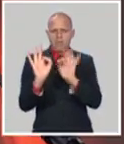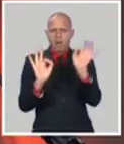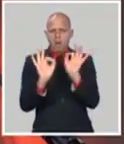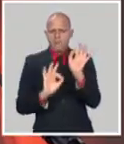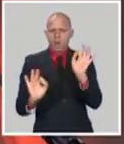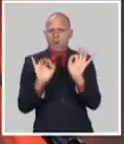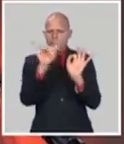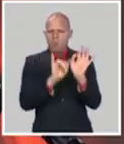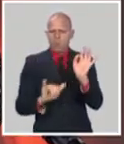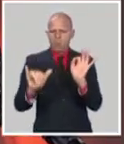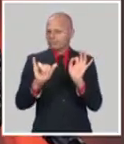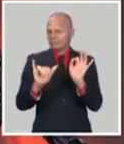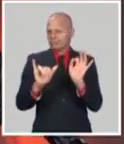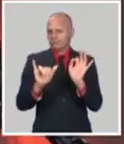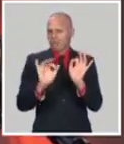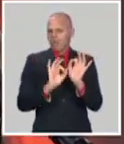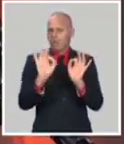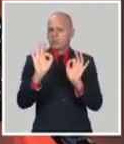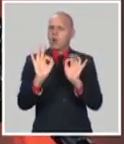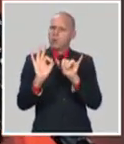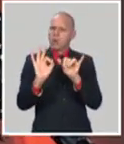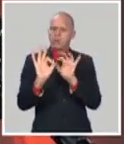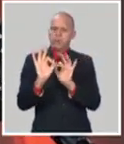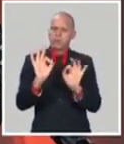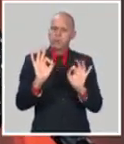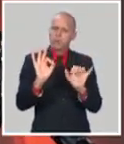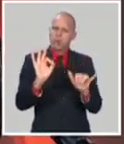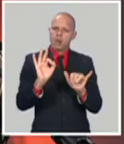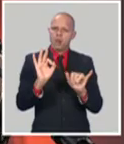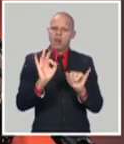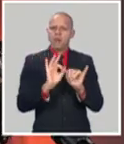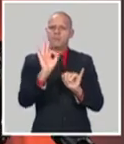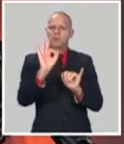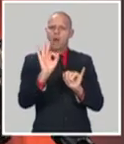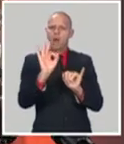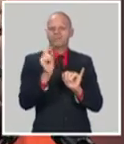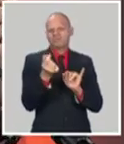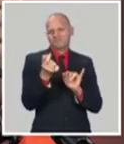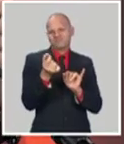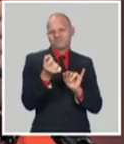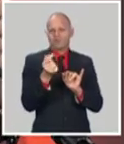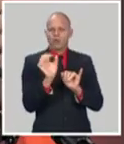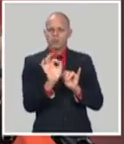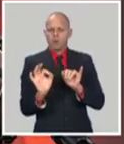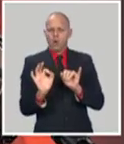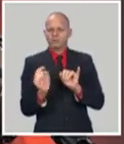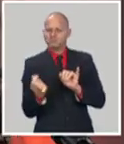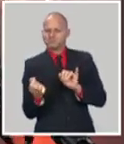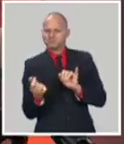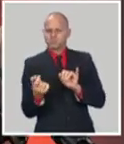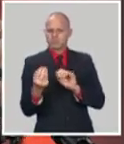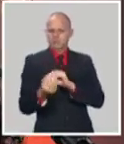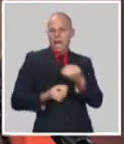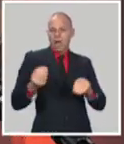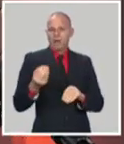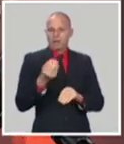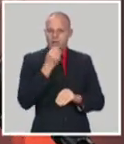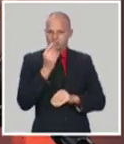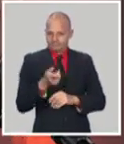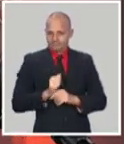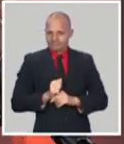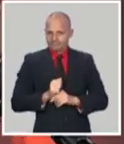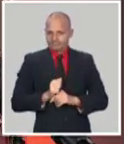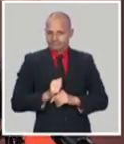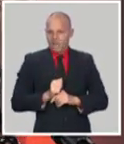Y ahí, en un ciclo replicativo, puede, en un rango, puede surgir lo